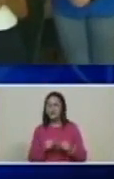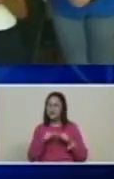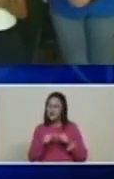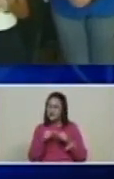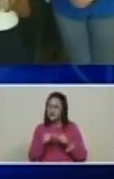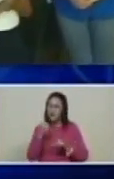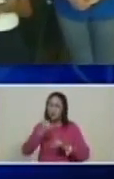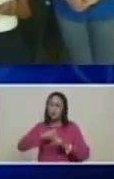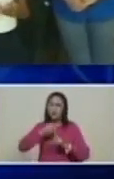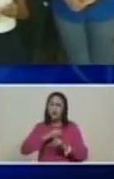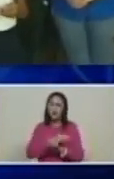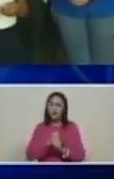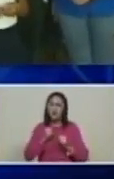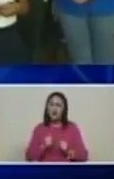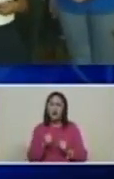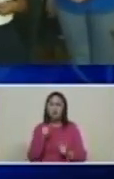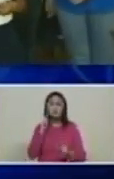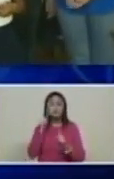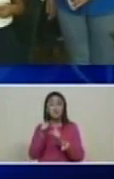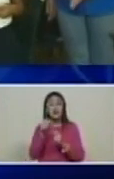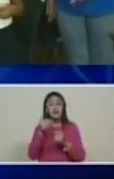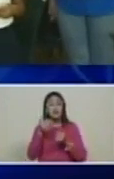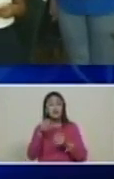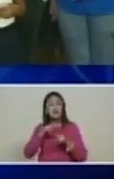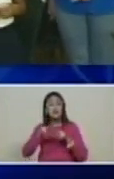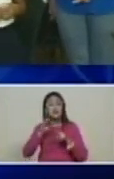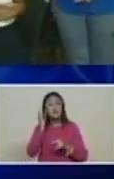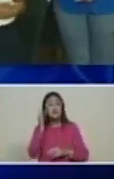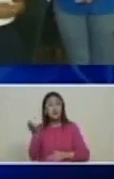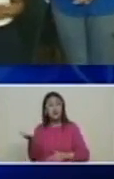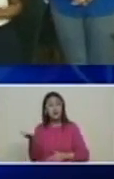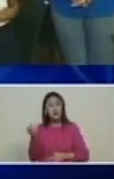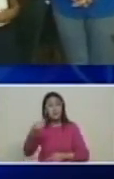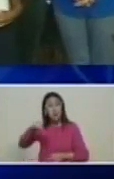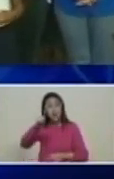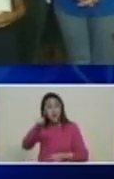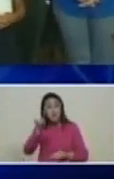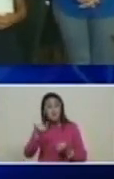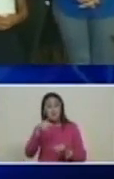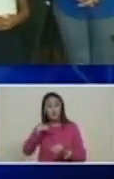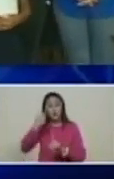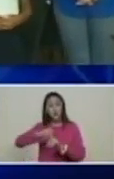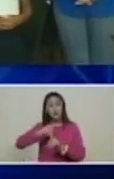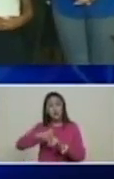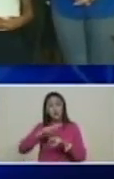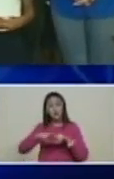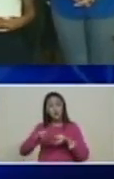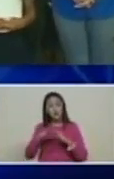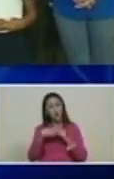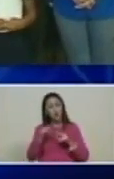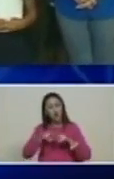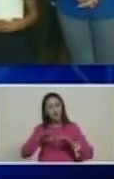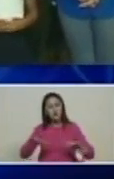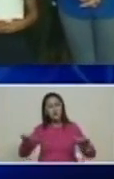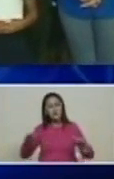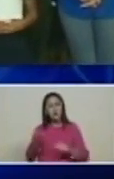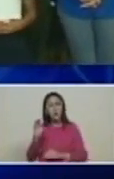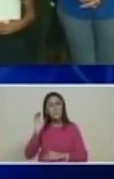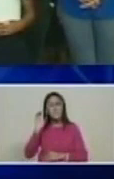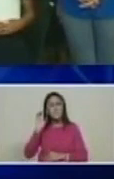con mucha fuerza por esta niña que está ahí. Por ella es que nosotros luchamos, por los niños, por tener una